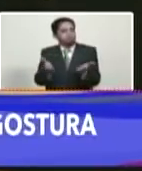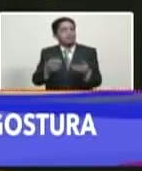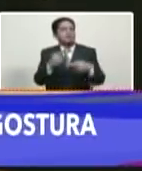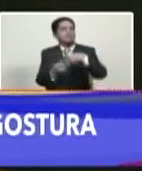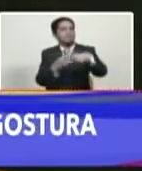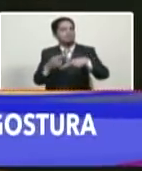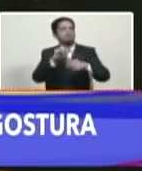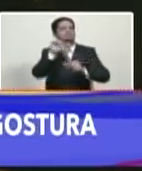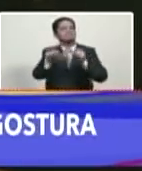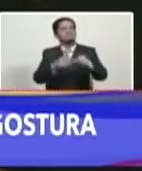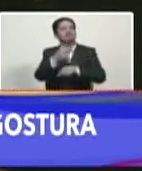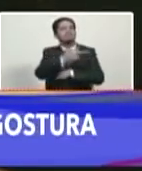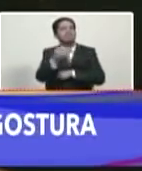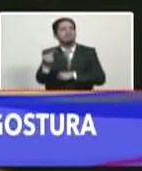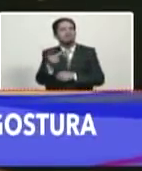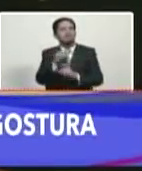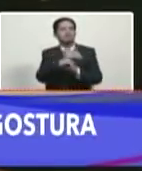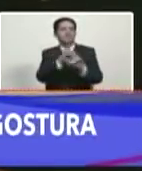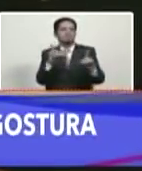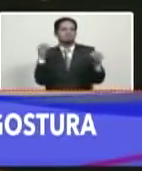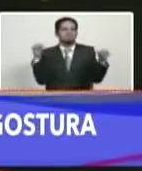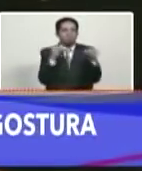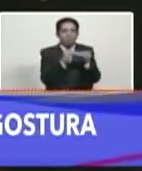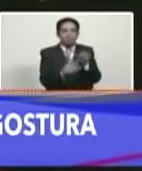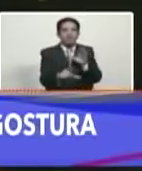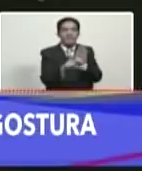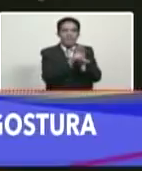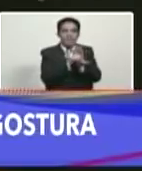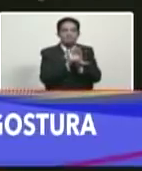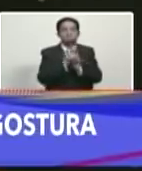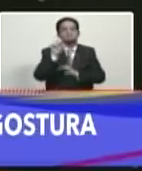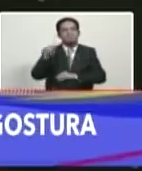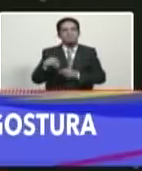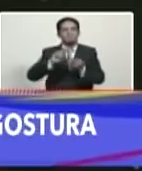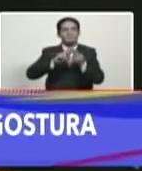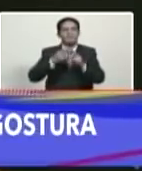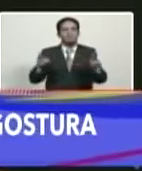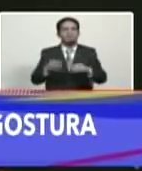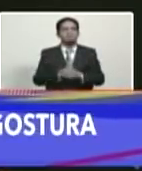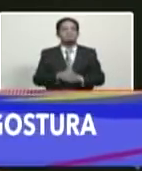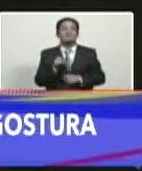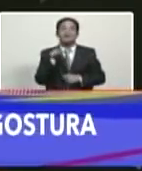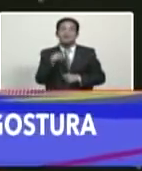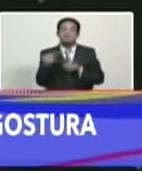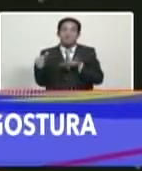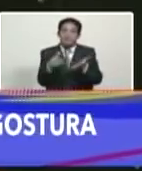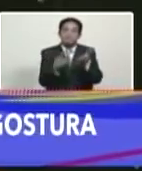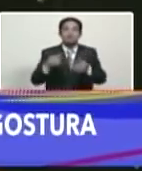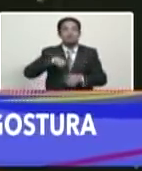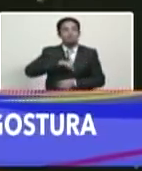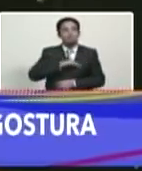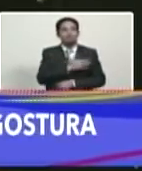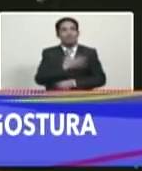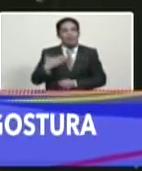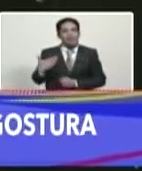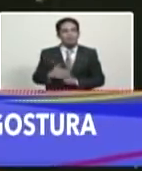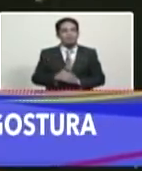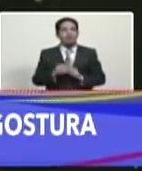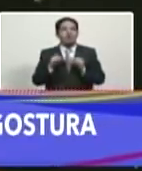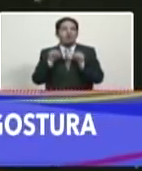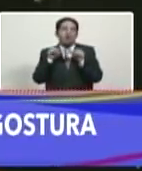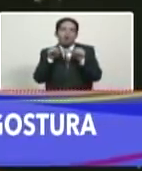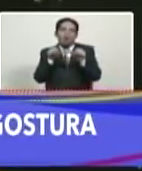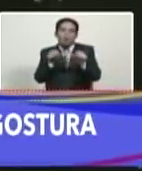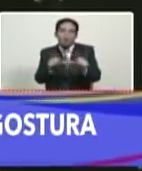XXI democrática, constitucional y pacífica. Ese es el camino que queremos, continuar el